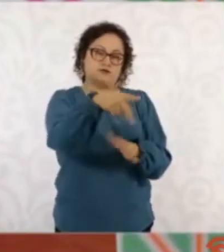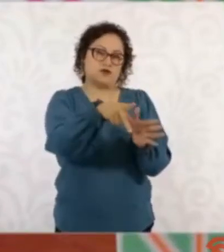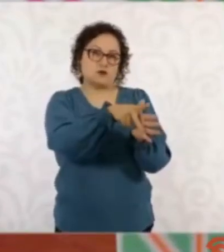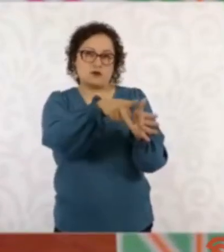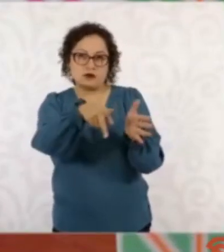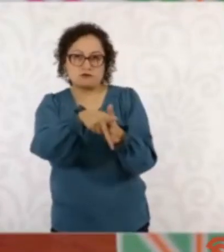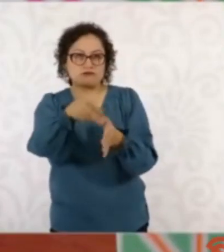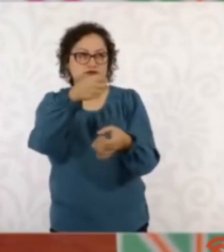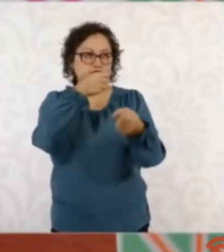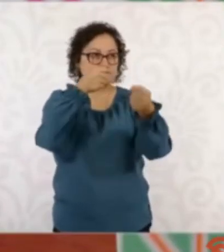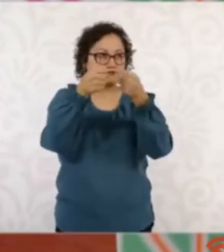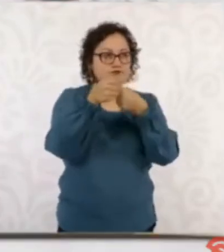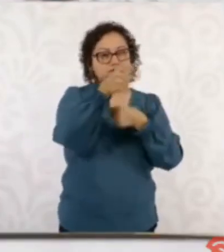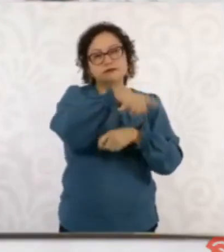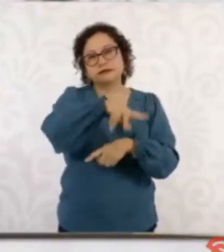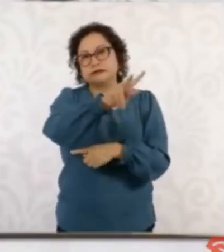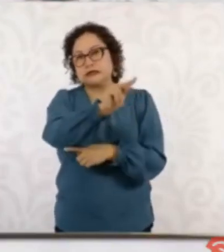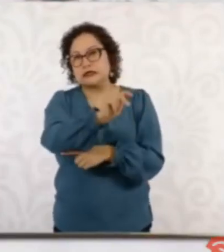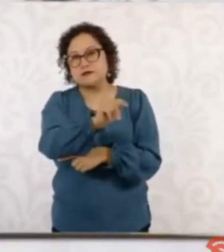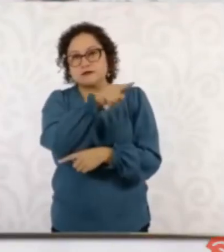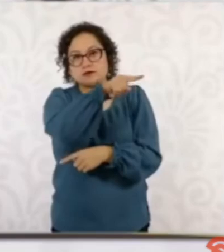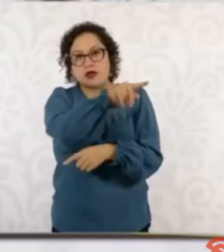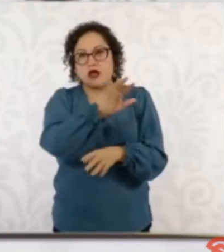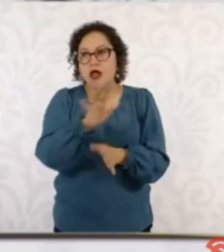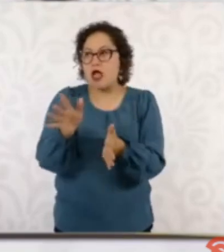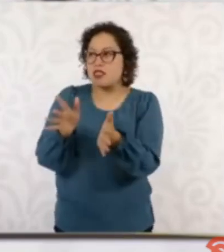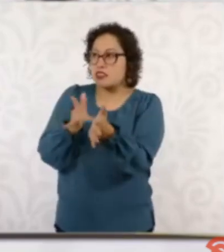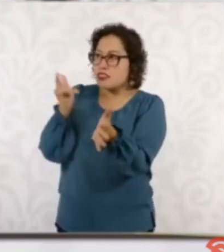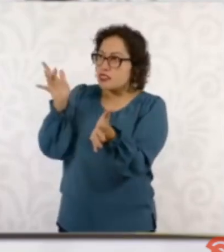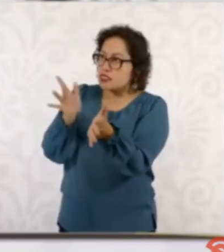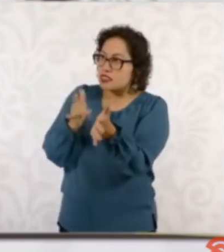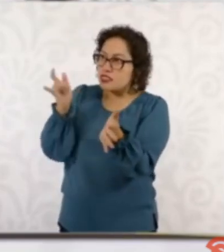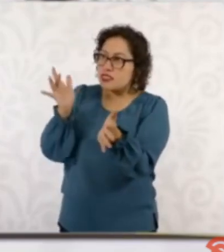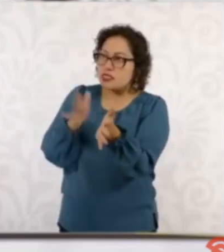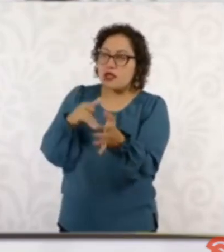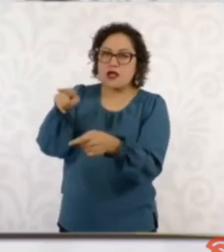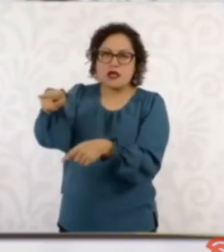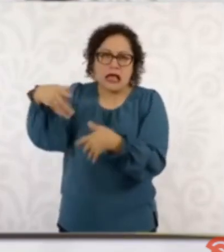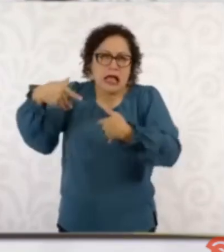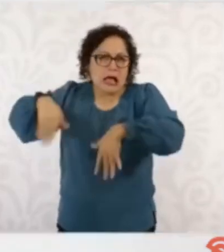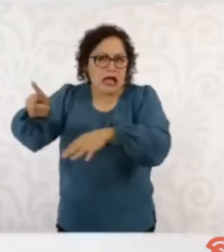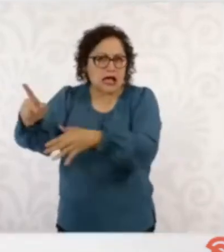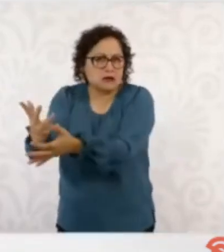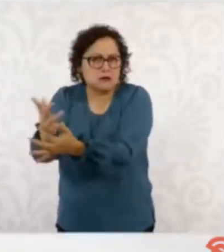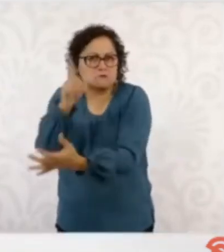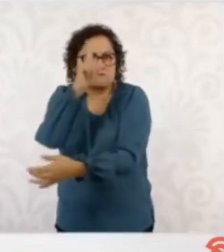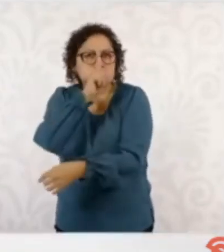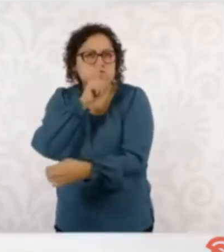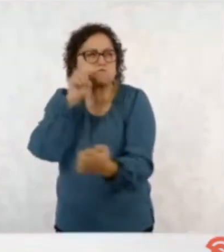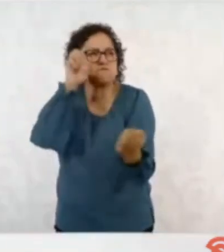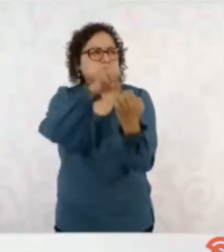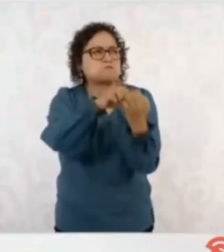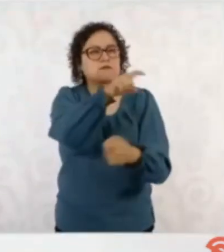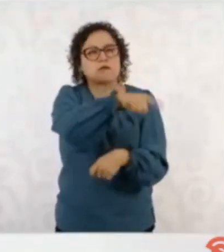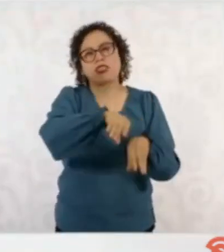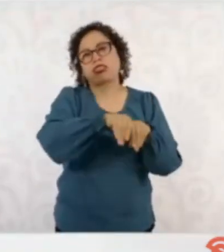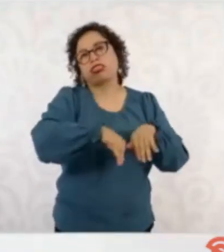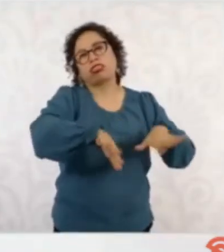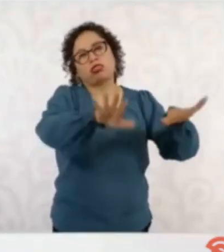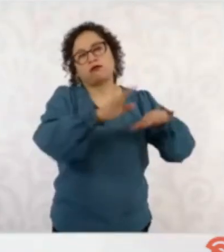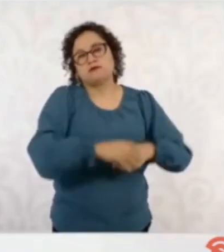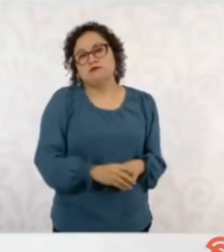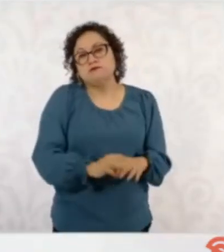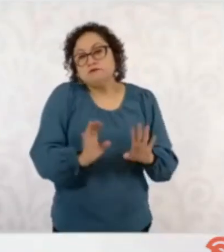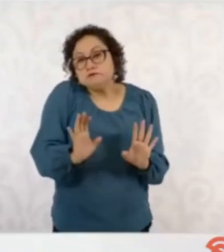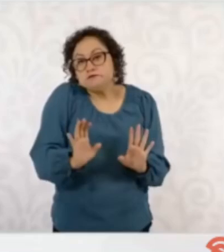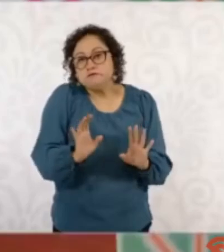a este invento que hizo él de lo que le había pasado, ¿no? Pero siempre vamos a decir la